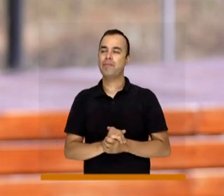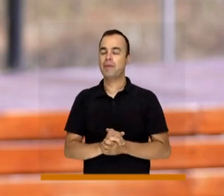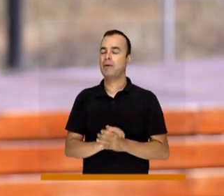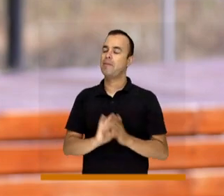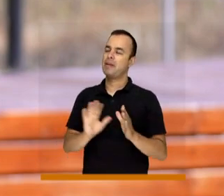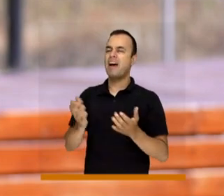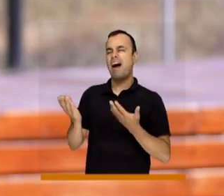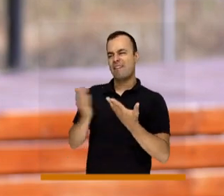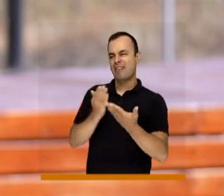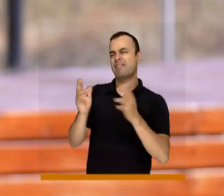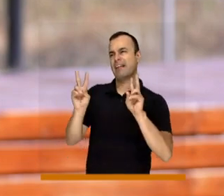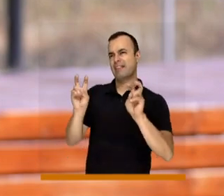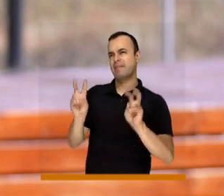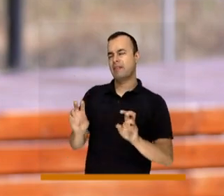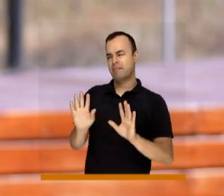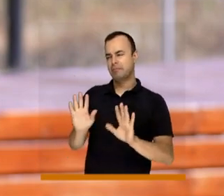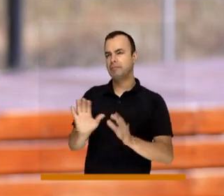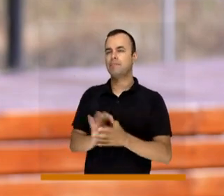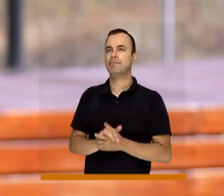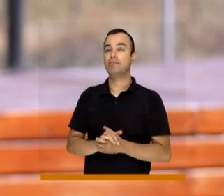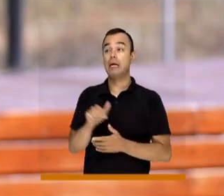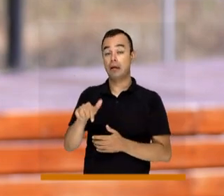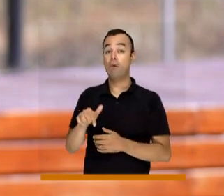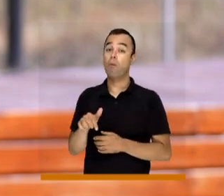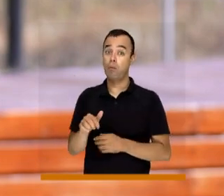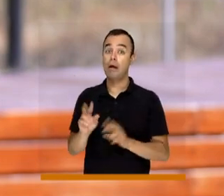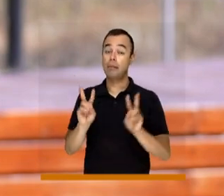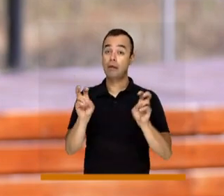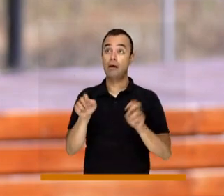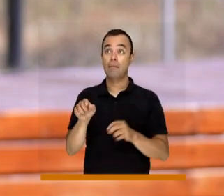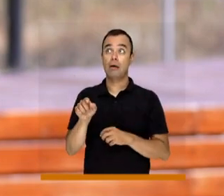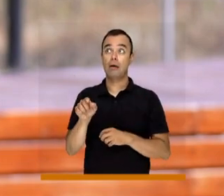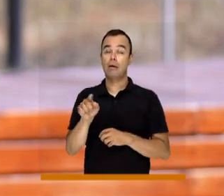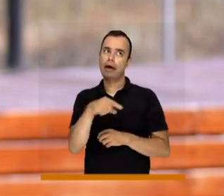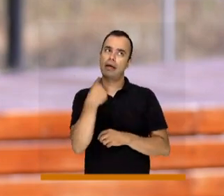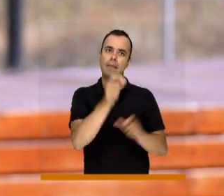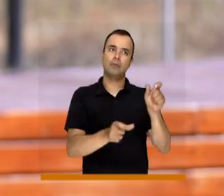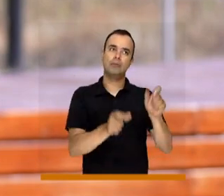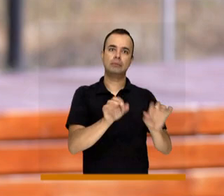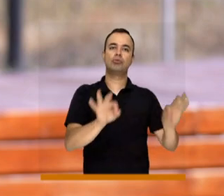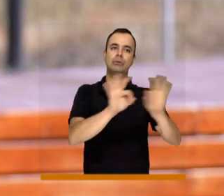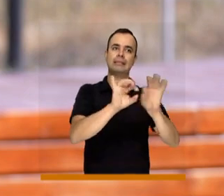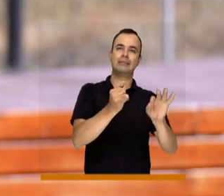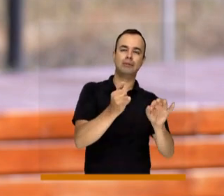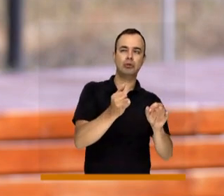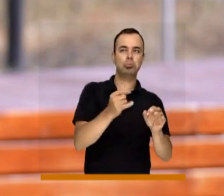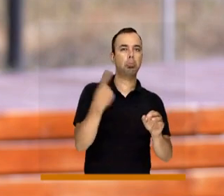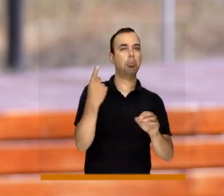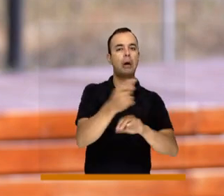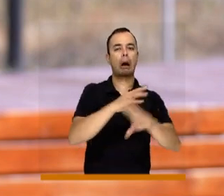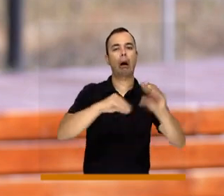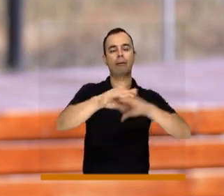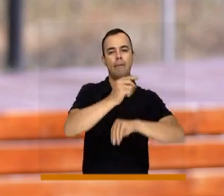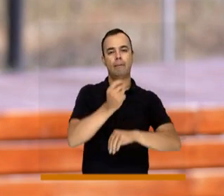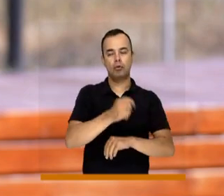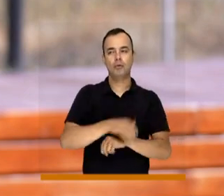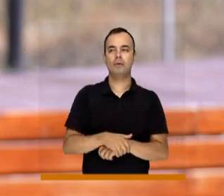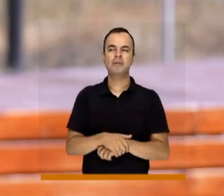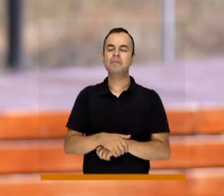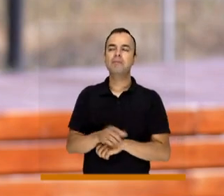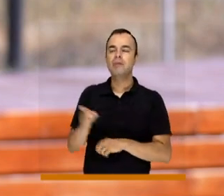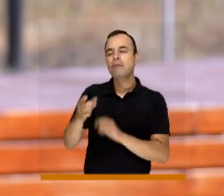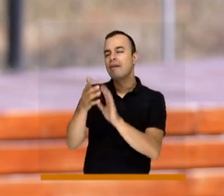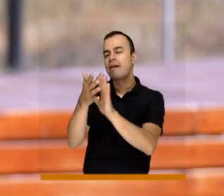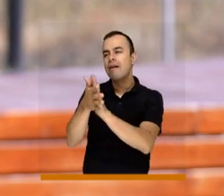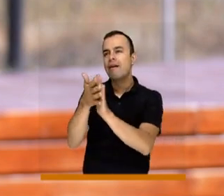nuestro fotoestudio. Bueno, concejal, antes de entrar en materia y hablar de un tema que además resulta poco usual, pero que ha priorizado para